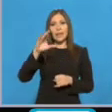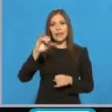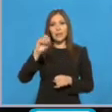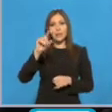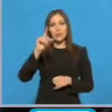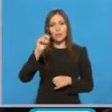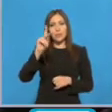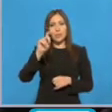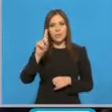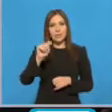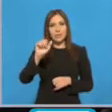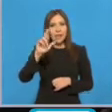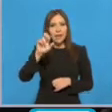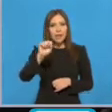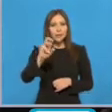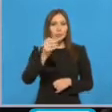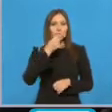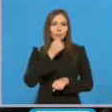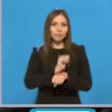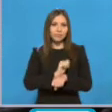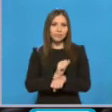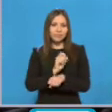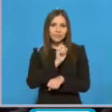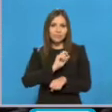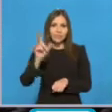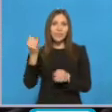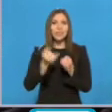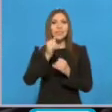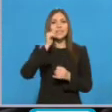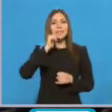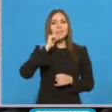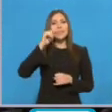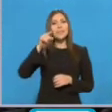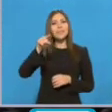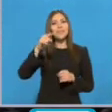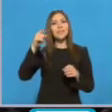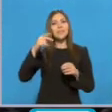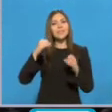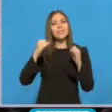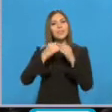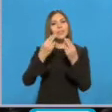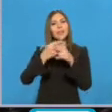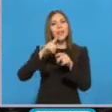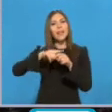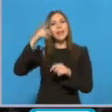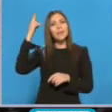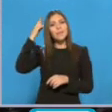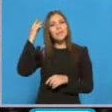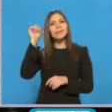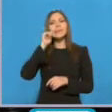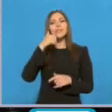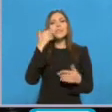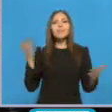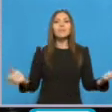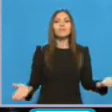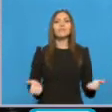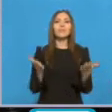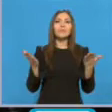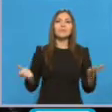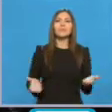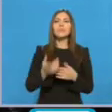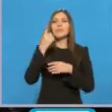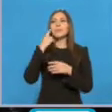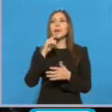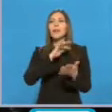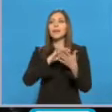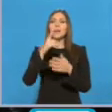Tarso, ¿no? Mira. Y siempre como que el Instituto Nacional de Bellas Artes ha hecho un gran esfuerzo por seguir fomentando la lectura a través de estos